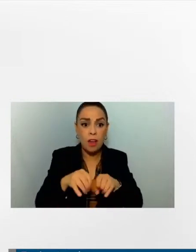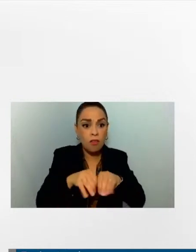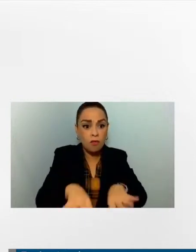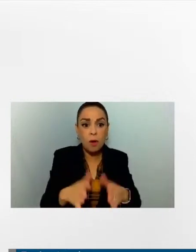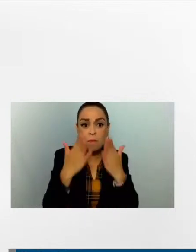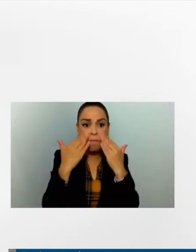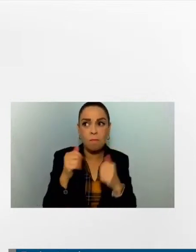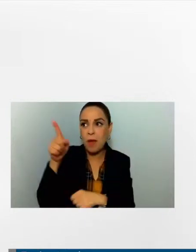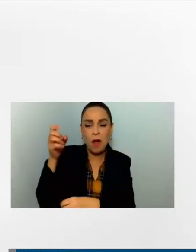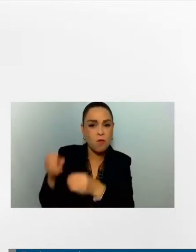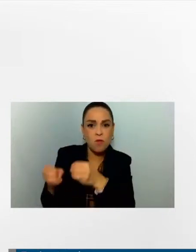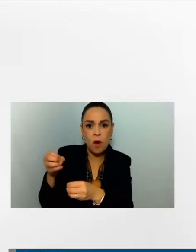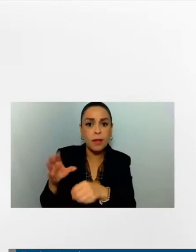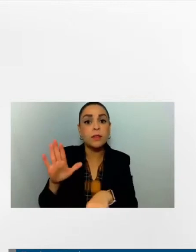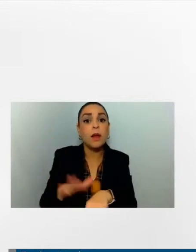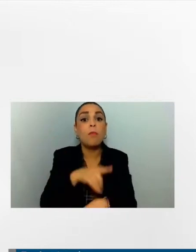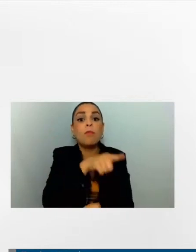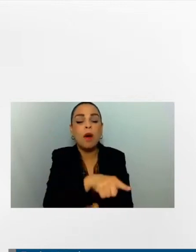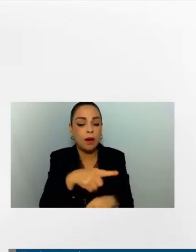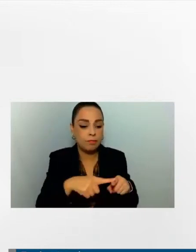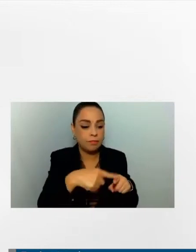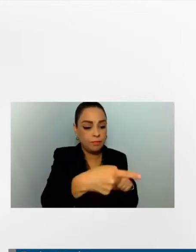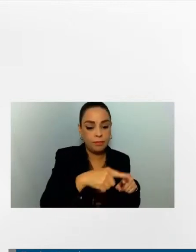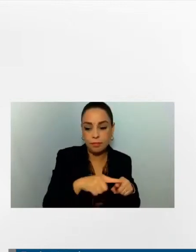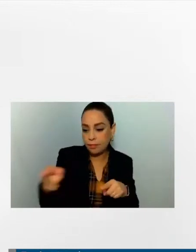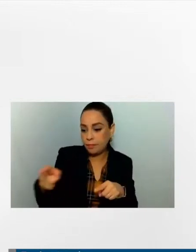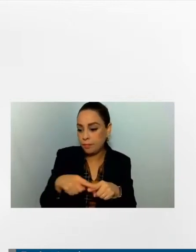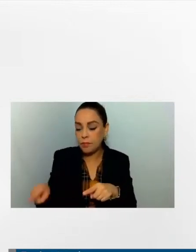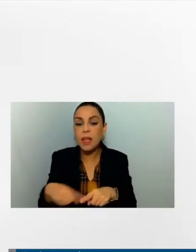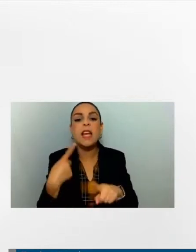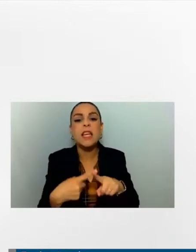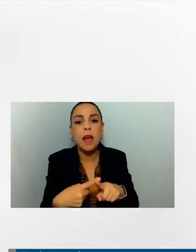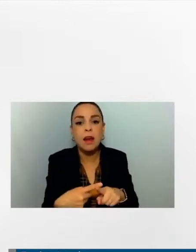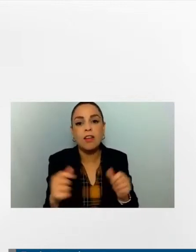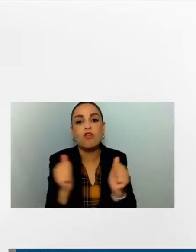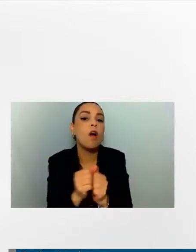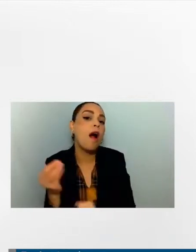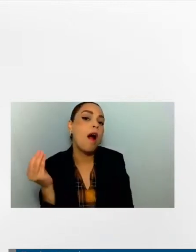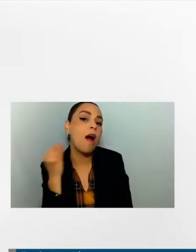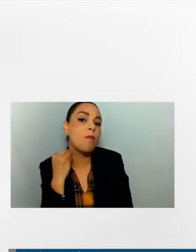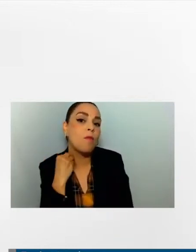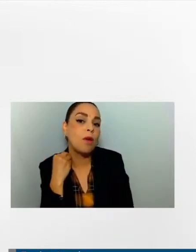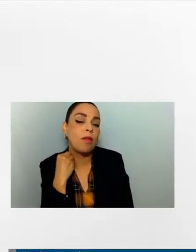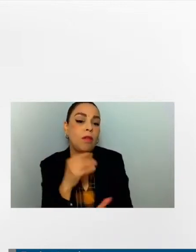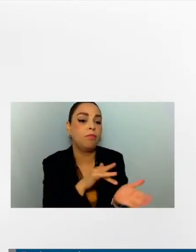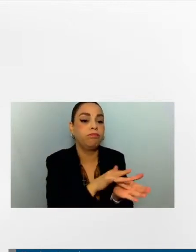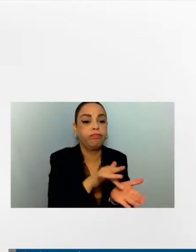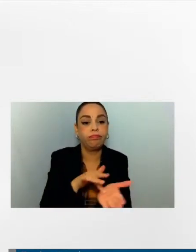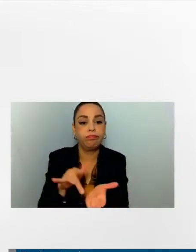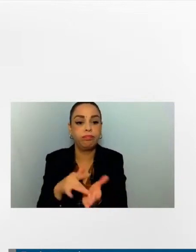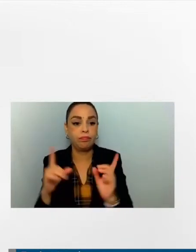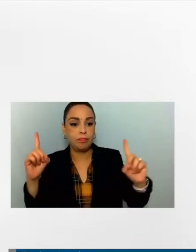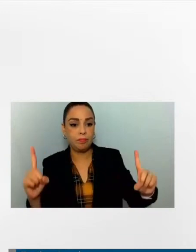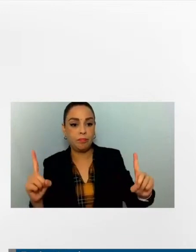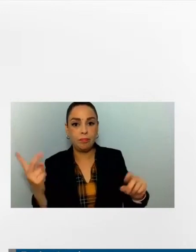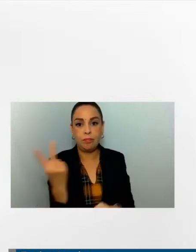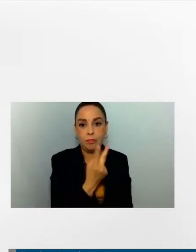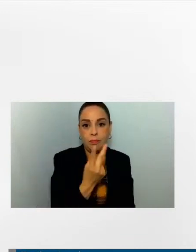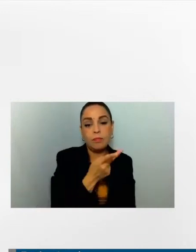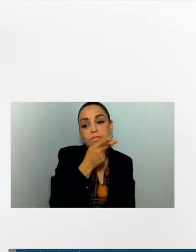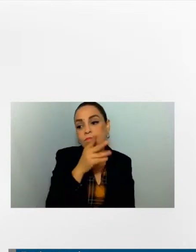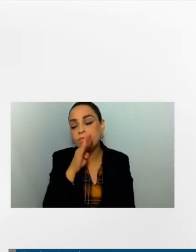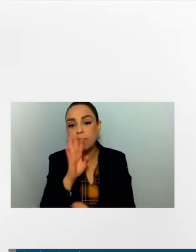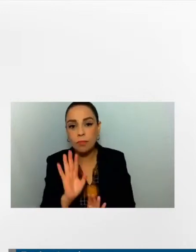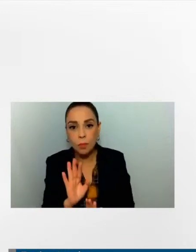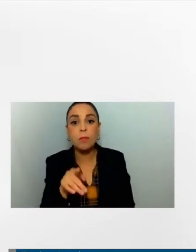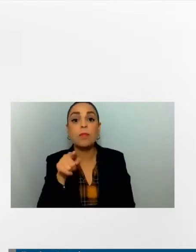un filtro que son los abogados y abogadas y a veces ahí se pierde la información hasta cuáles son las necesidades y cuál